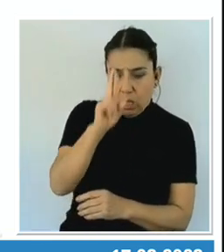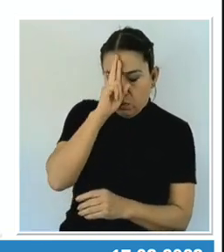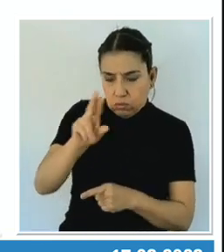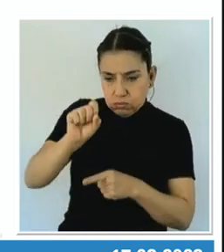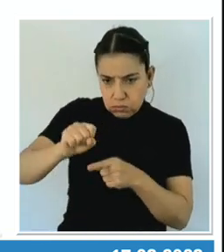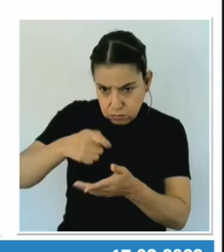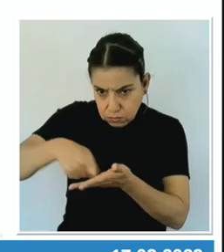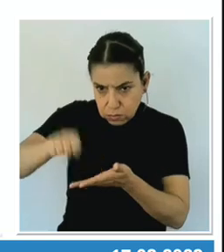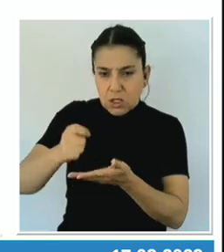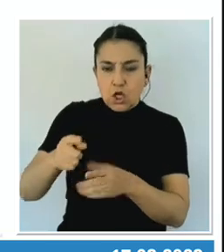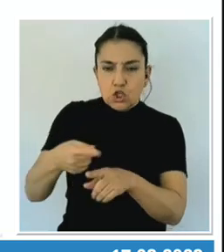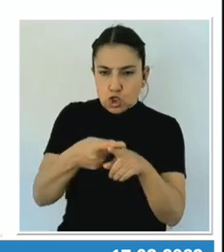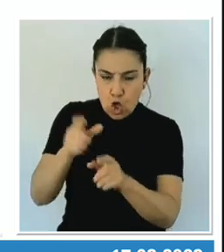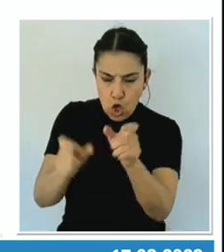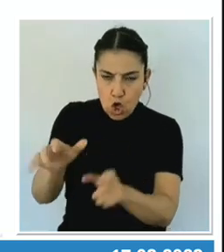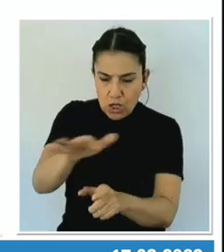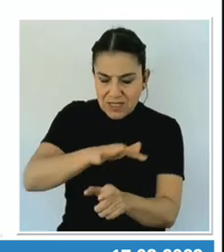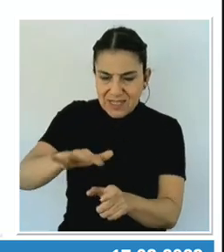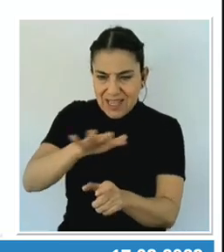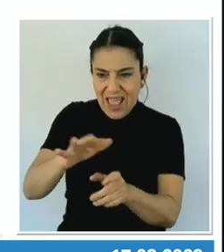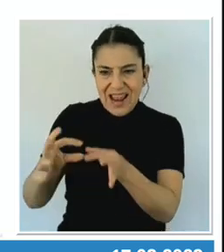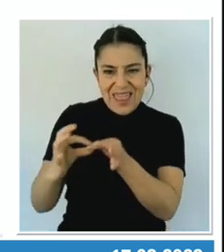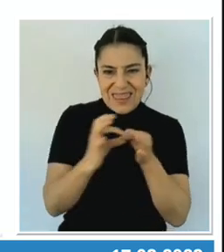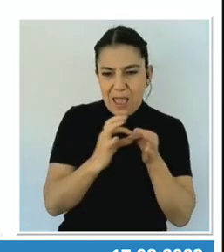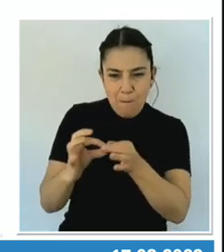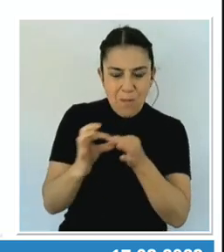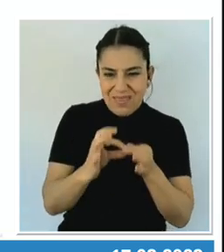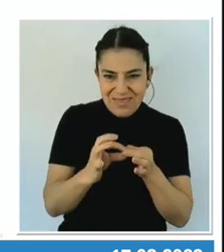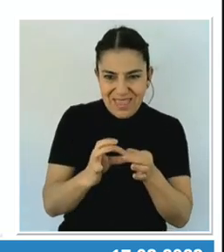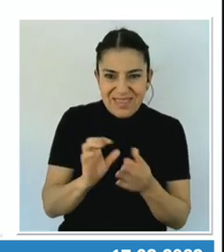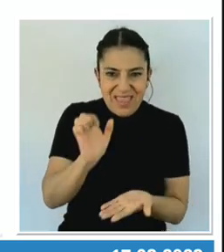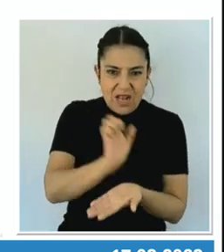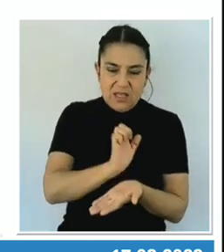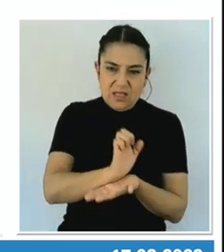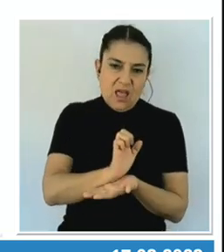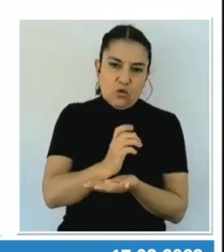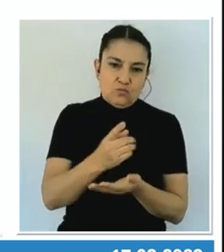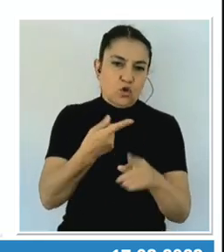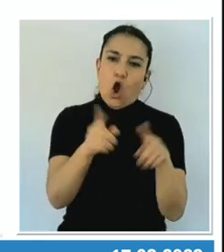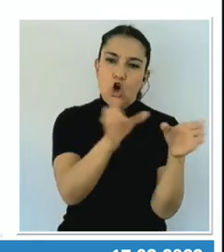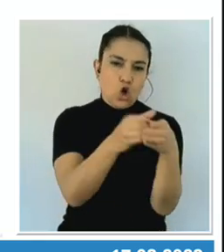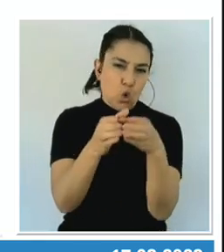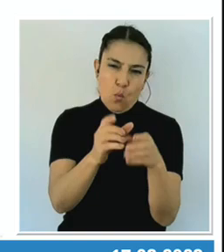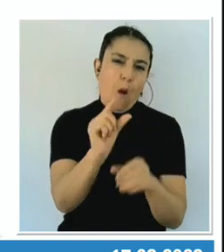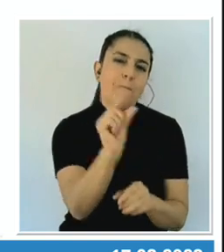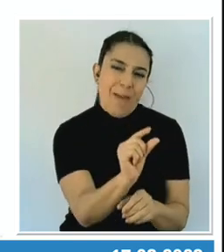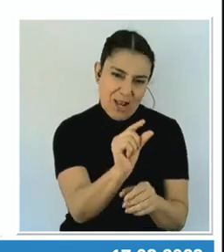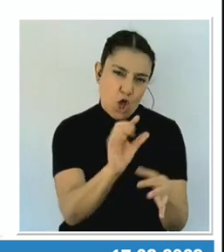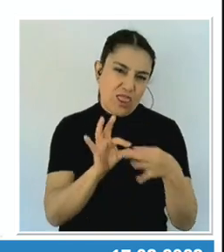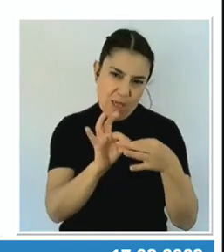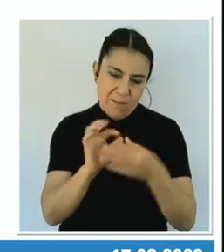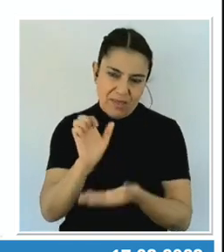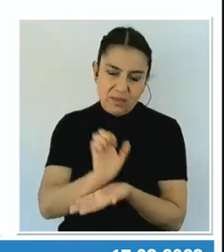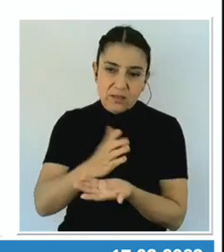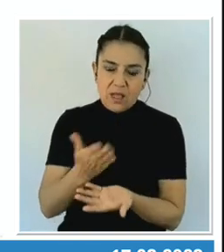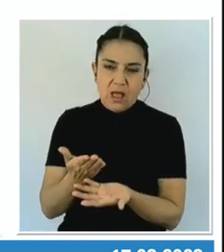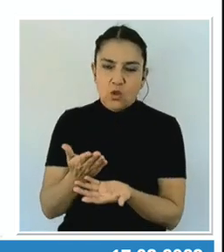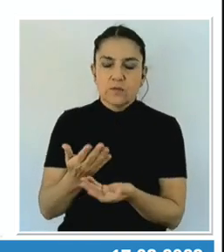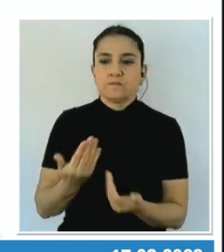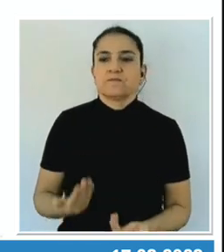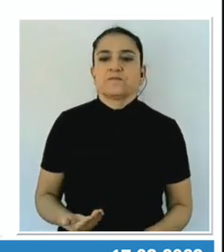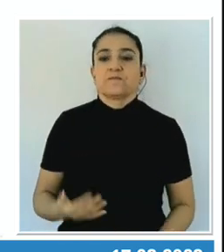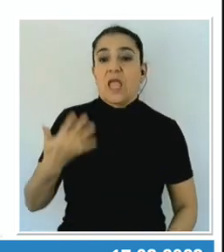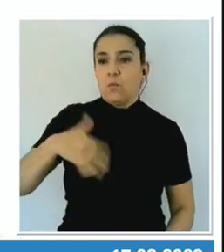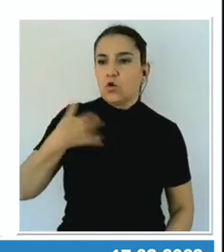más importante del Estado que de otros grupos. Tan importante como de dónde elegimos y cómo elegimos